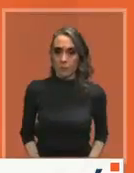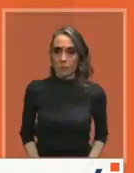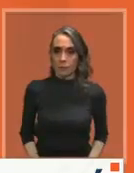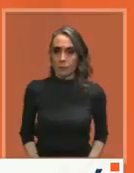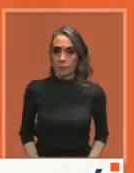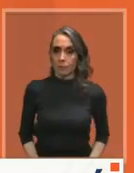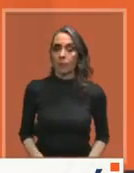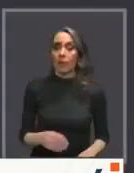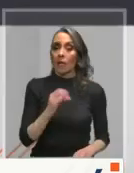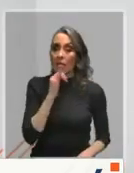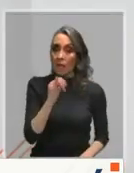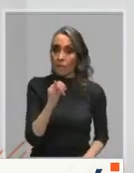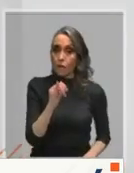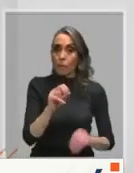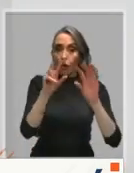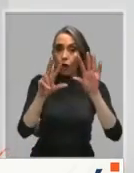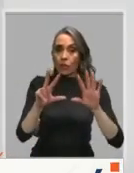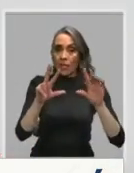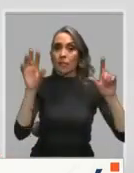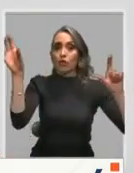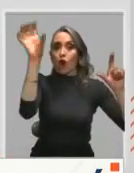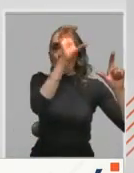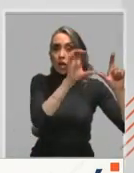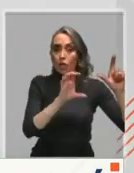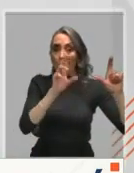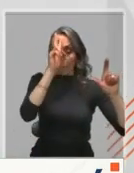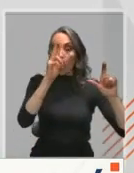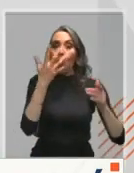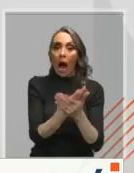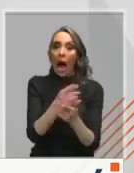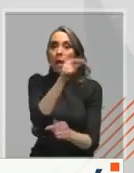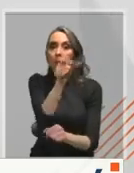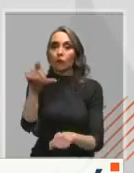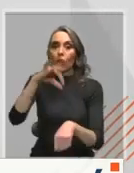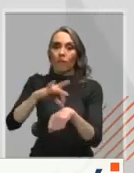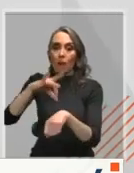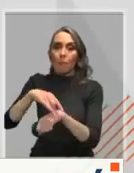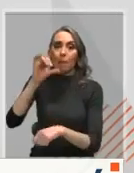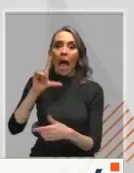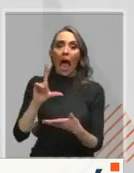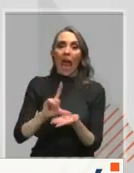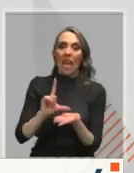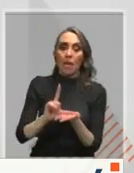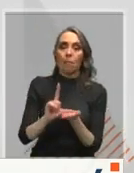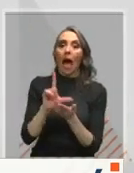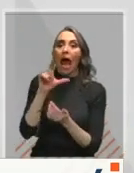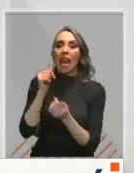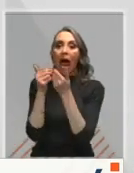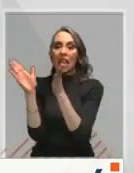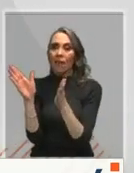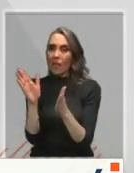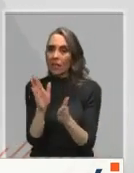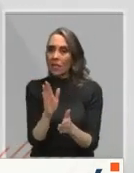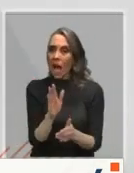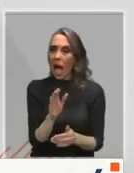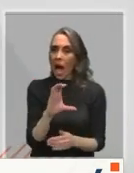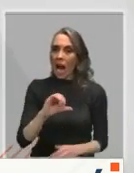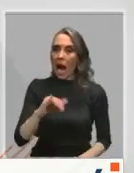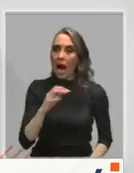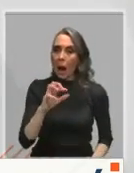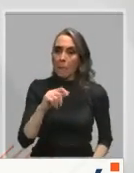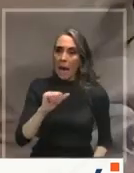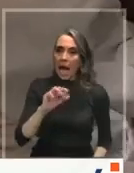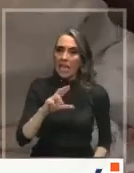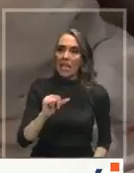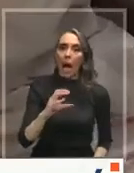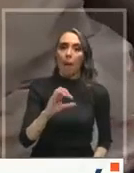Se han reportado casos en 18 regiones del país, pero las más afectadas son Lima, La Libertad, Lambayeque, Cajamarca, Piura y